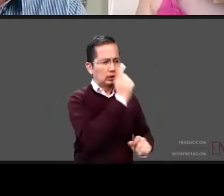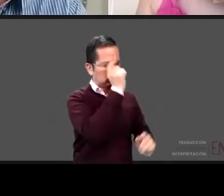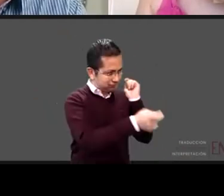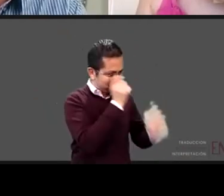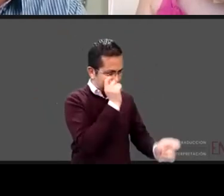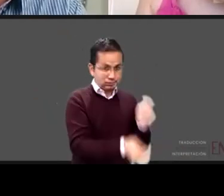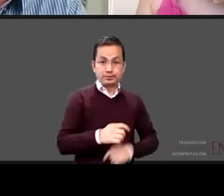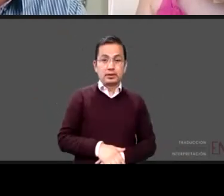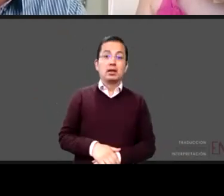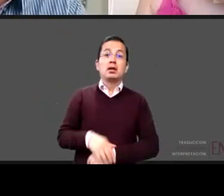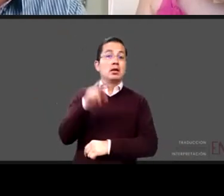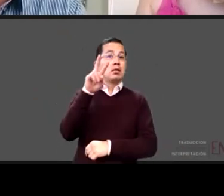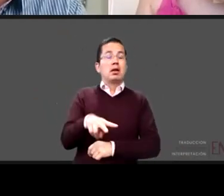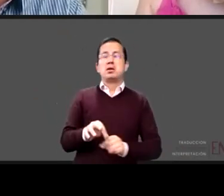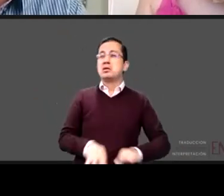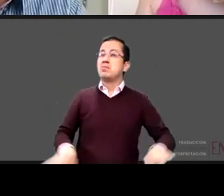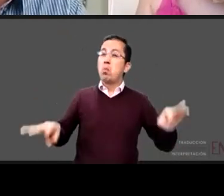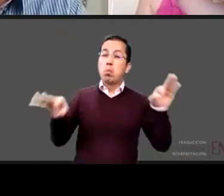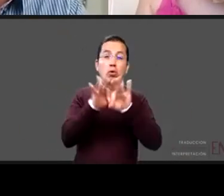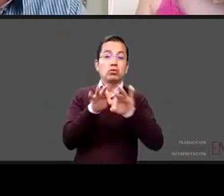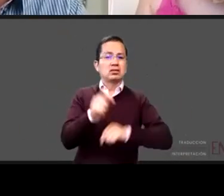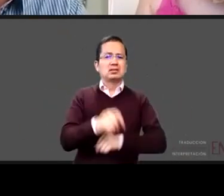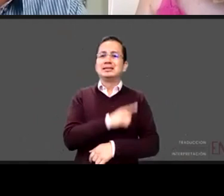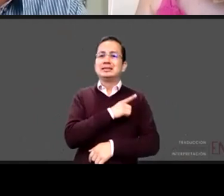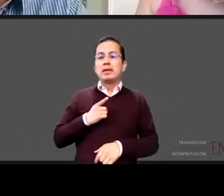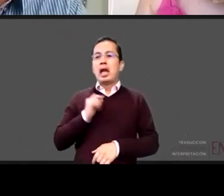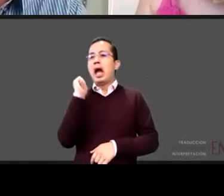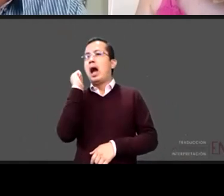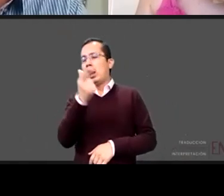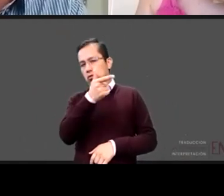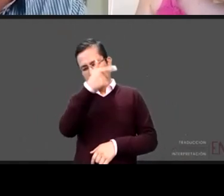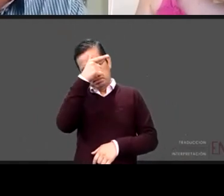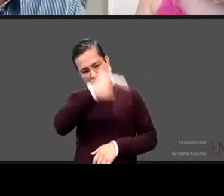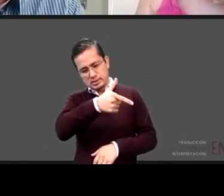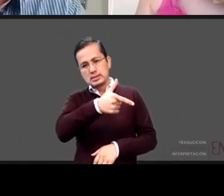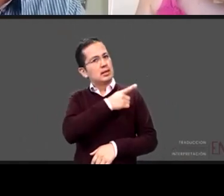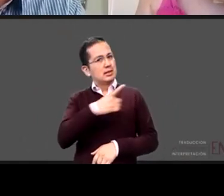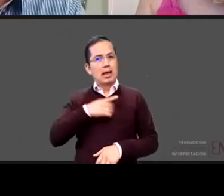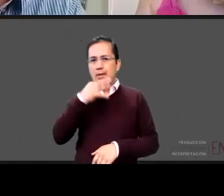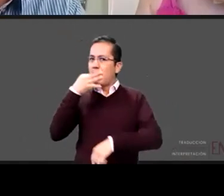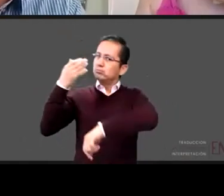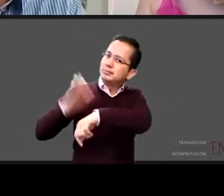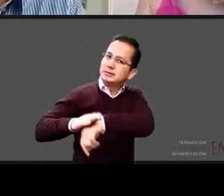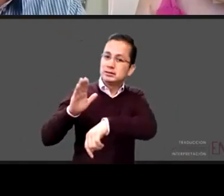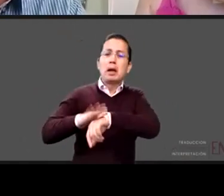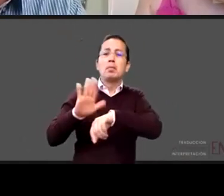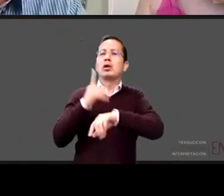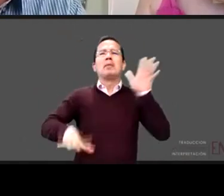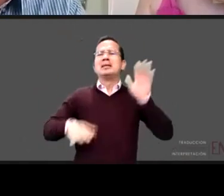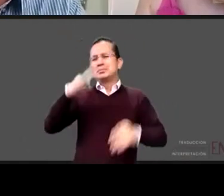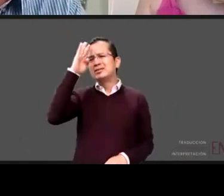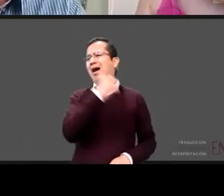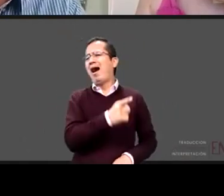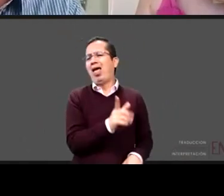reportar cualquier indicio y no minimizar las formas de violencia. Tan grave puede ser